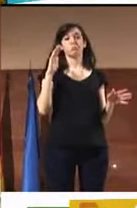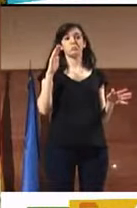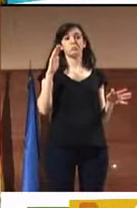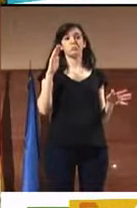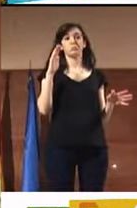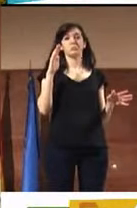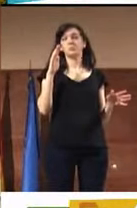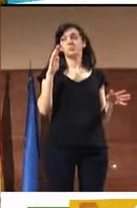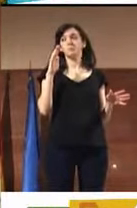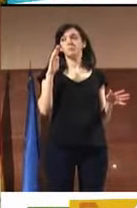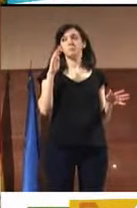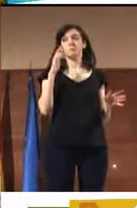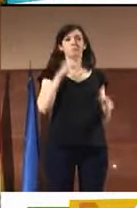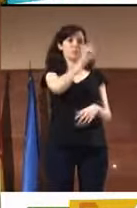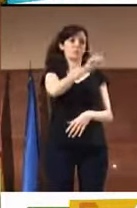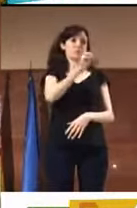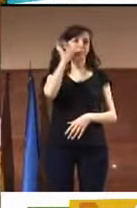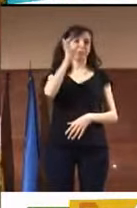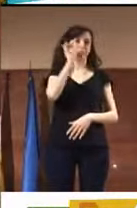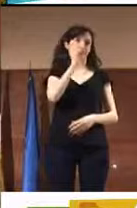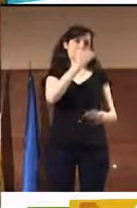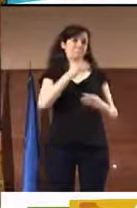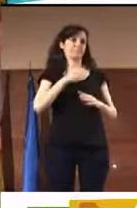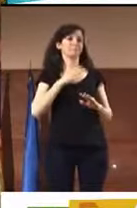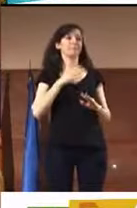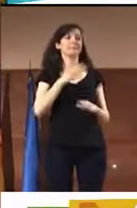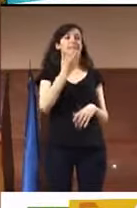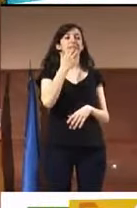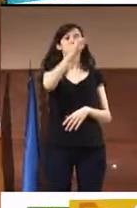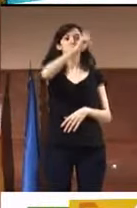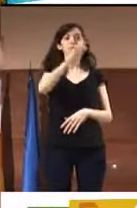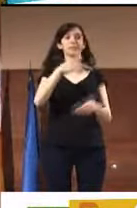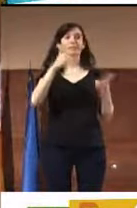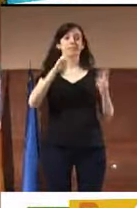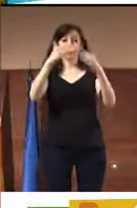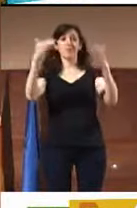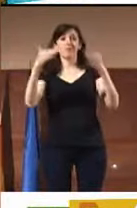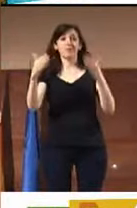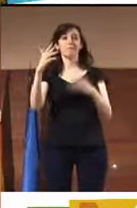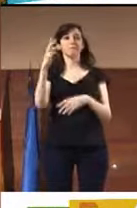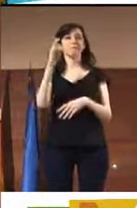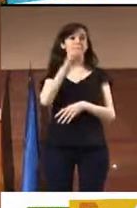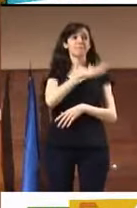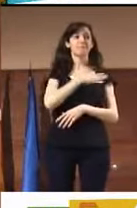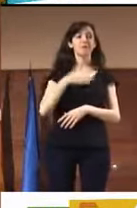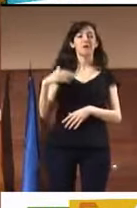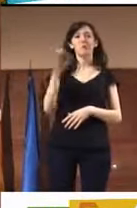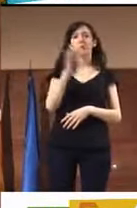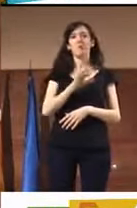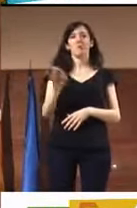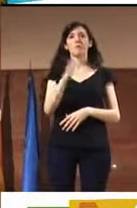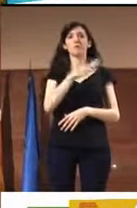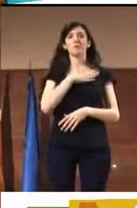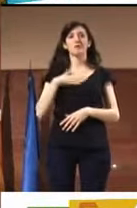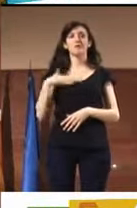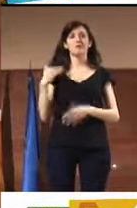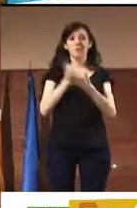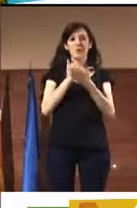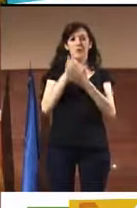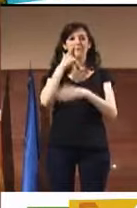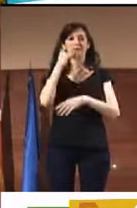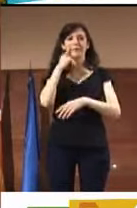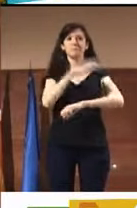hablar por los ponentes, cualquiera que quiera ver las sillas, están en la exposición. Cualquiera que quiera probar el brazo,